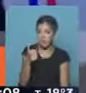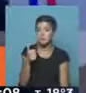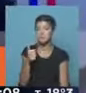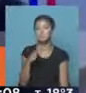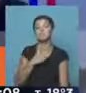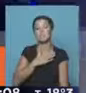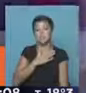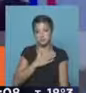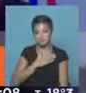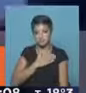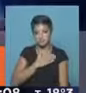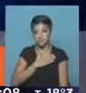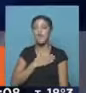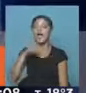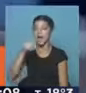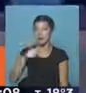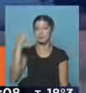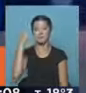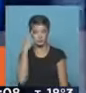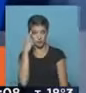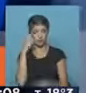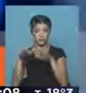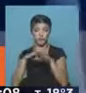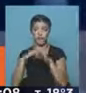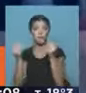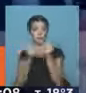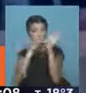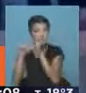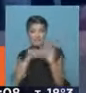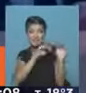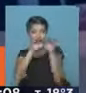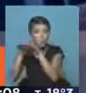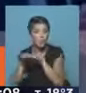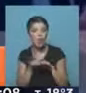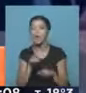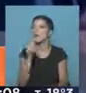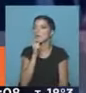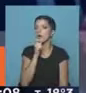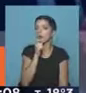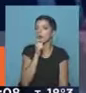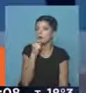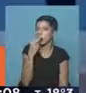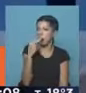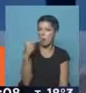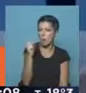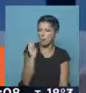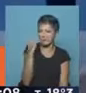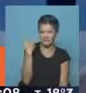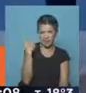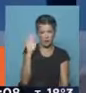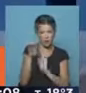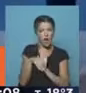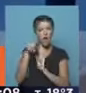que con las variantes del caso se repite en muchos países. No hay que olvidar que hace menos de 2 meses